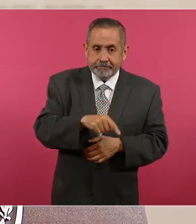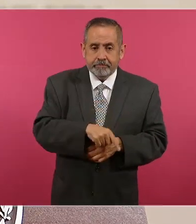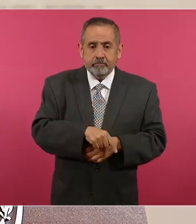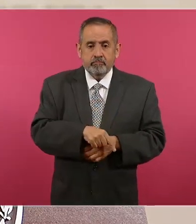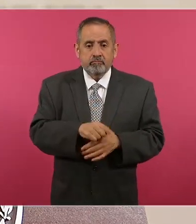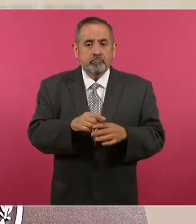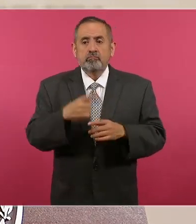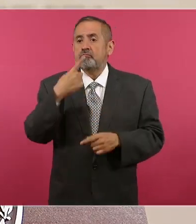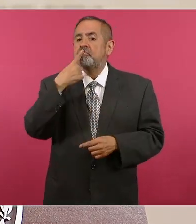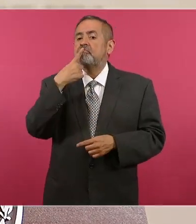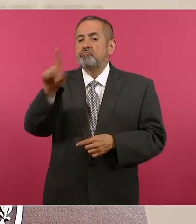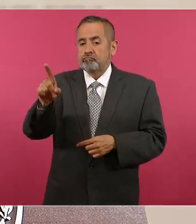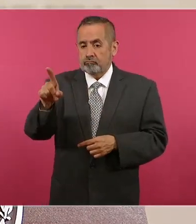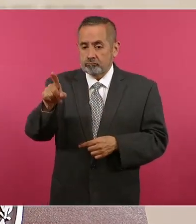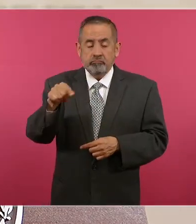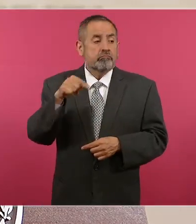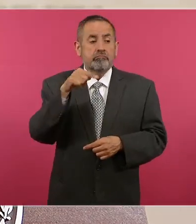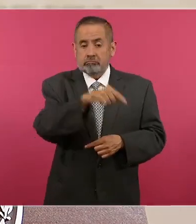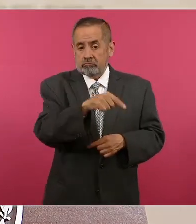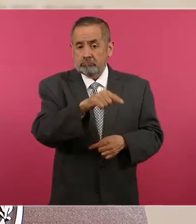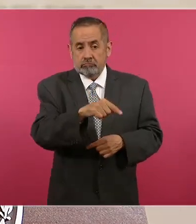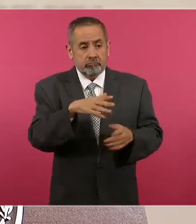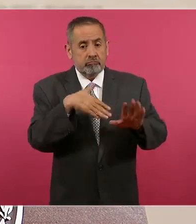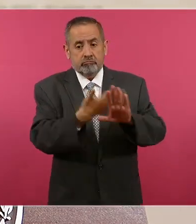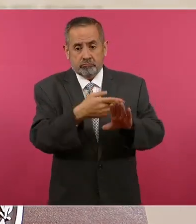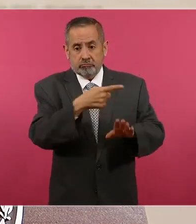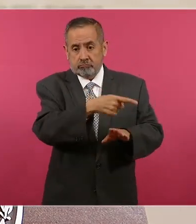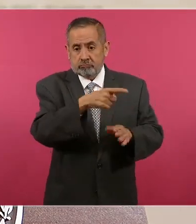presentaron una denuncia